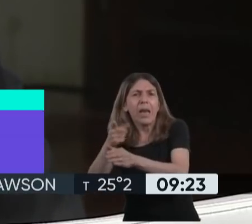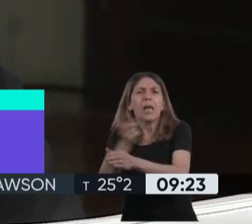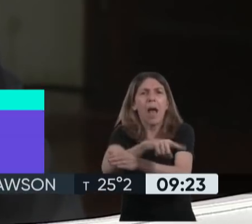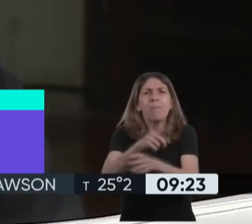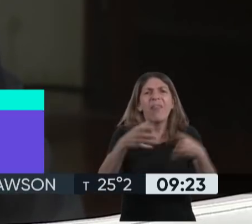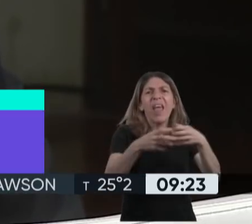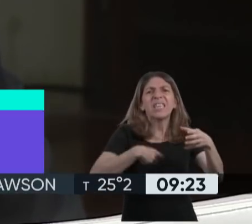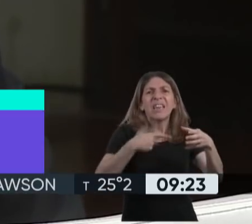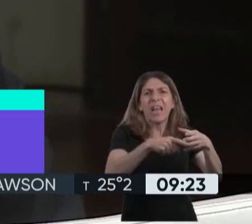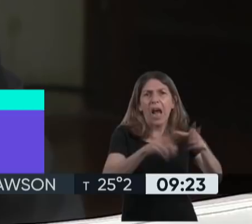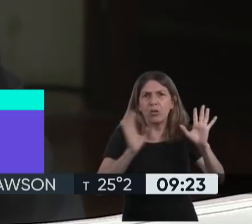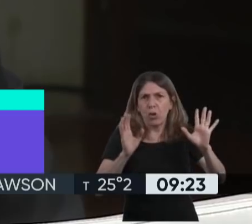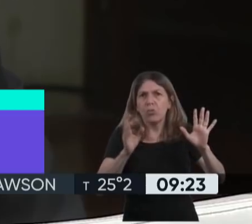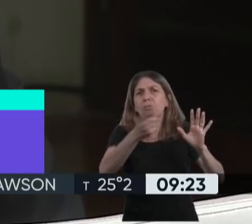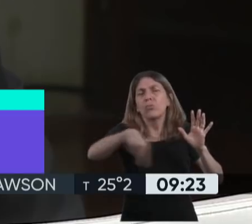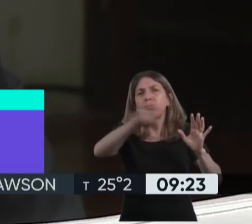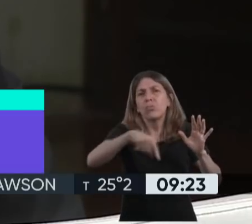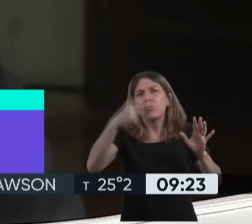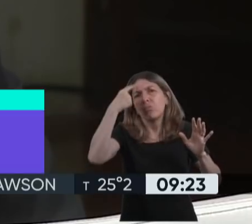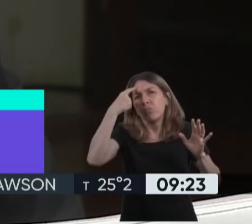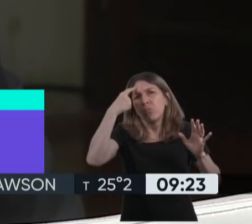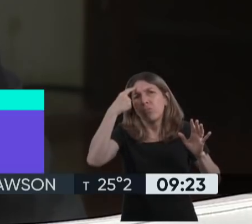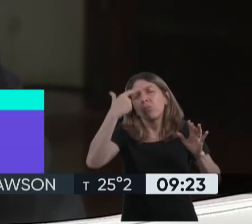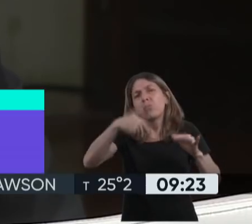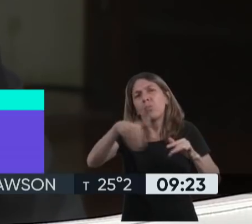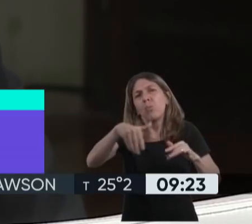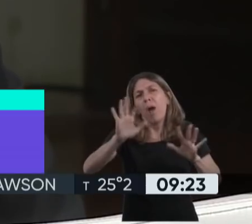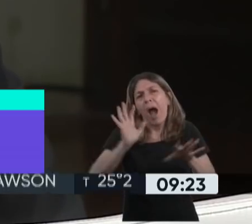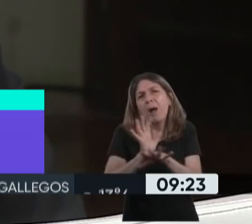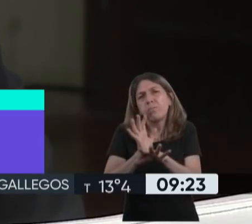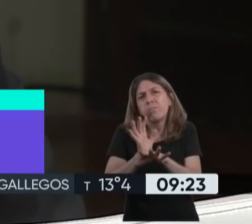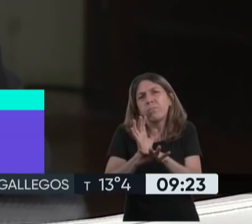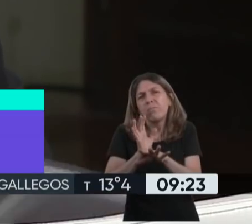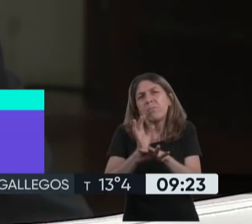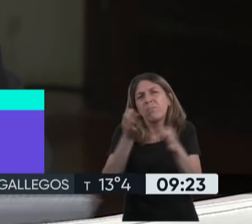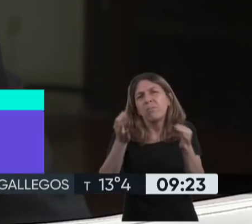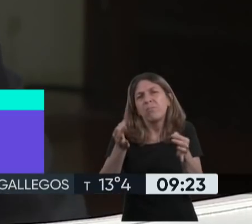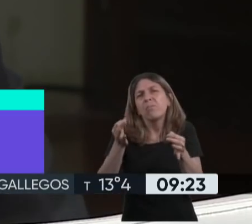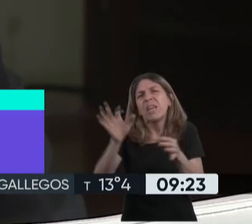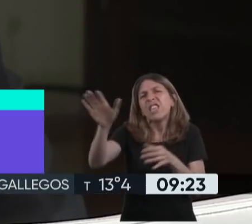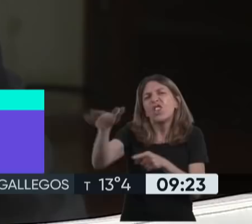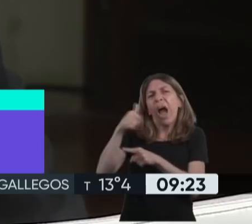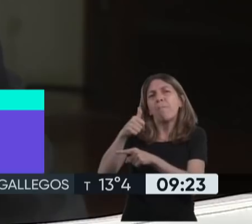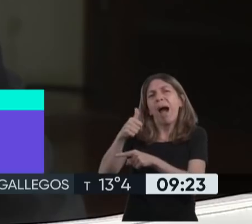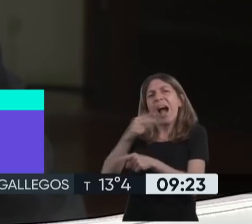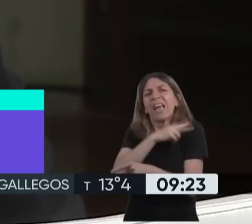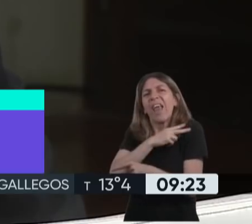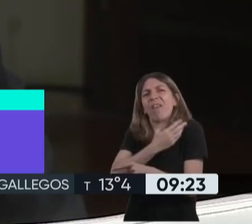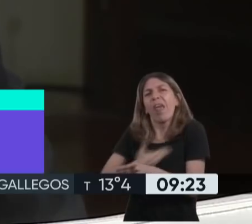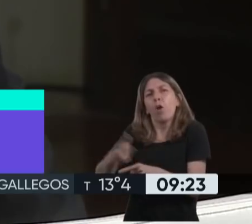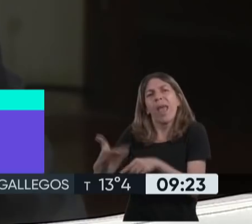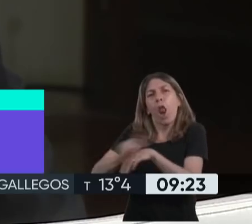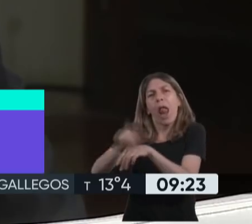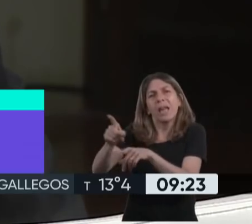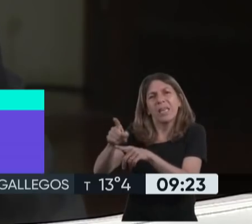usted hace un momento, ¿no se lo va a volver a invitar al jefe de gobierno a ver si es